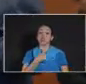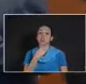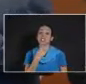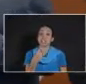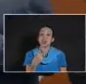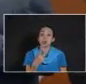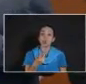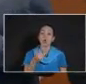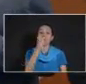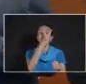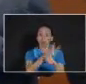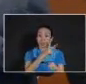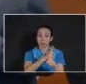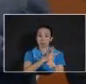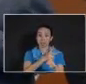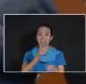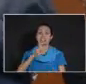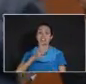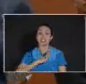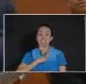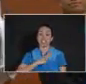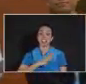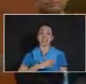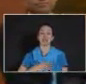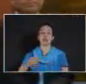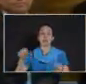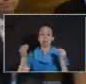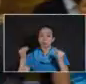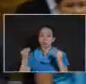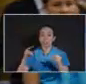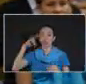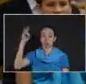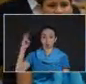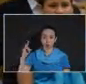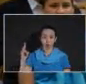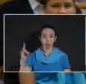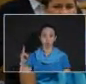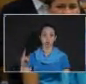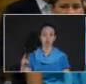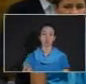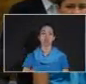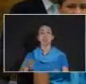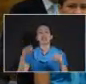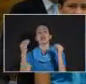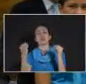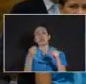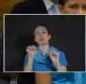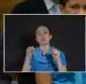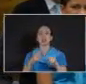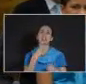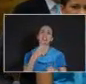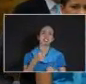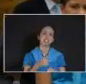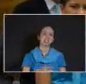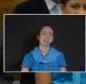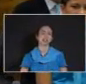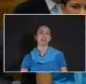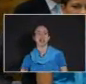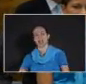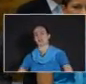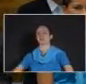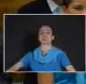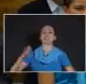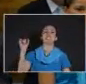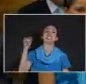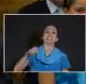tiene avivamiento. Entonces muchos pueden decir, si tiene avivamiento, ¿por qué todos esos que pasaron ahí? Avivamiento, ya hubieran